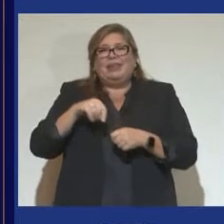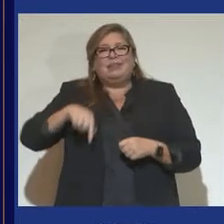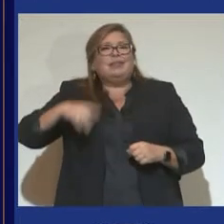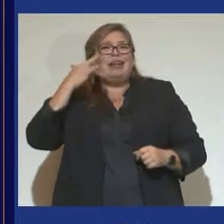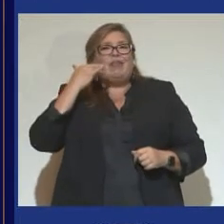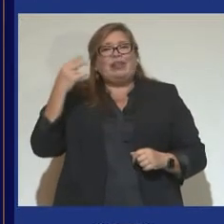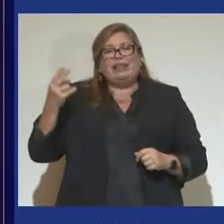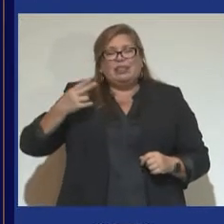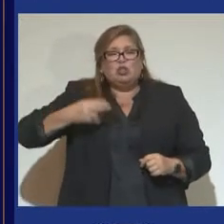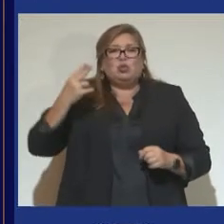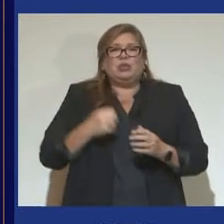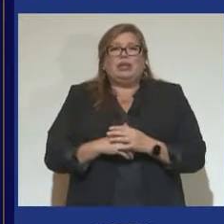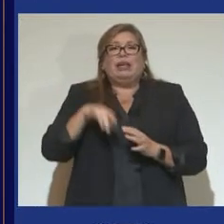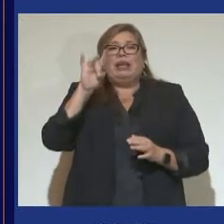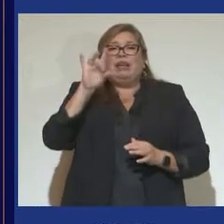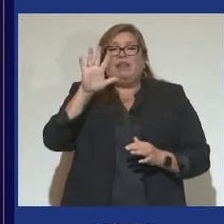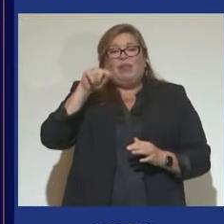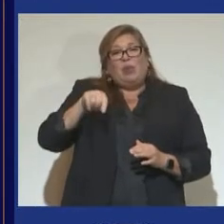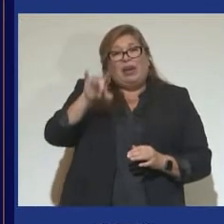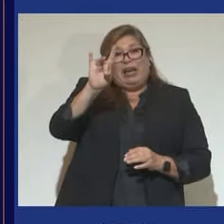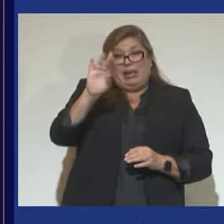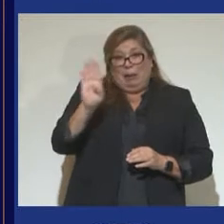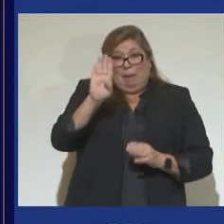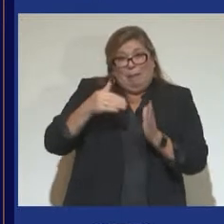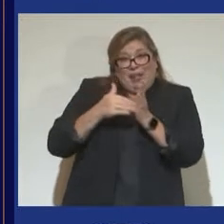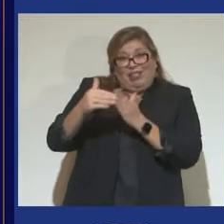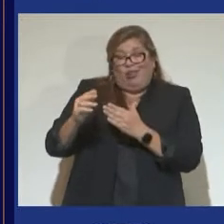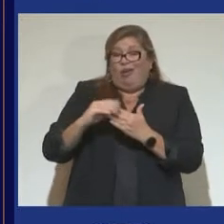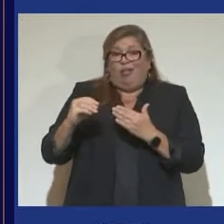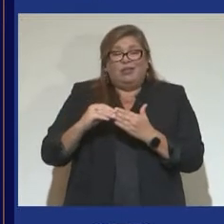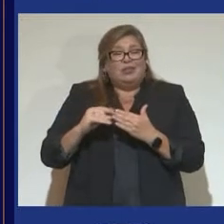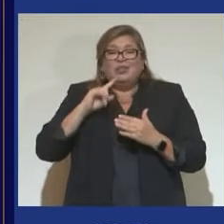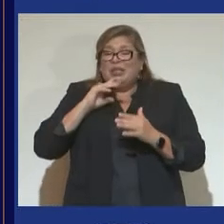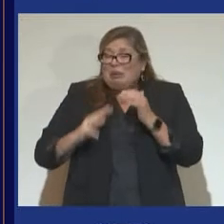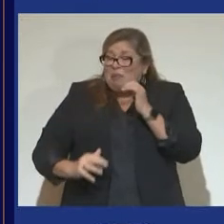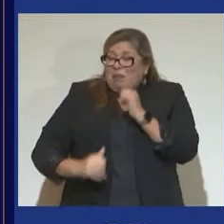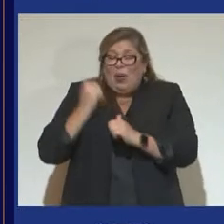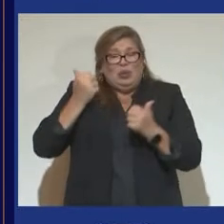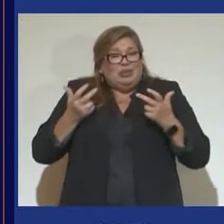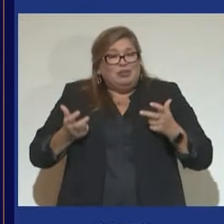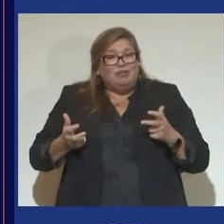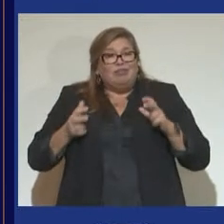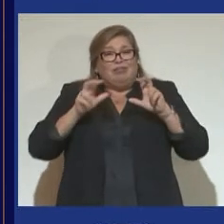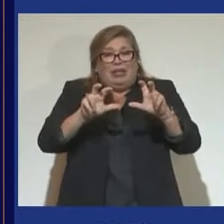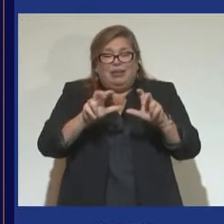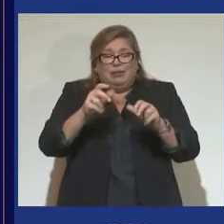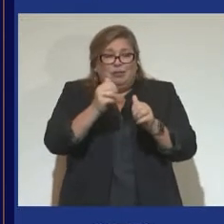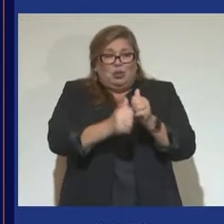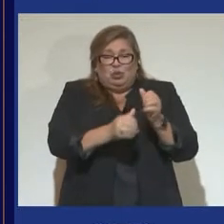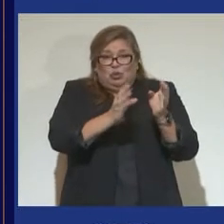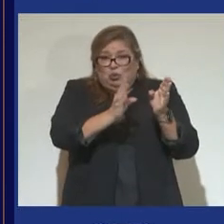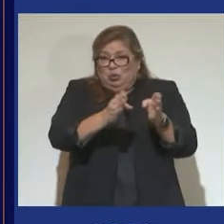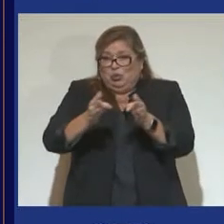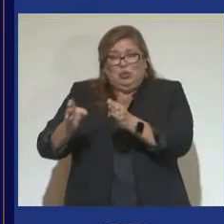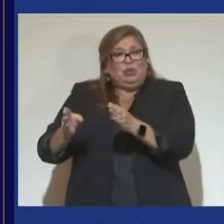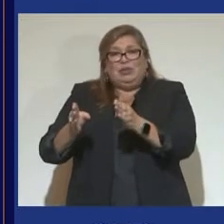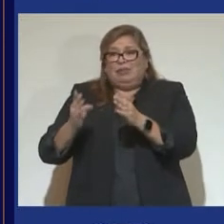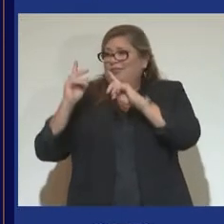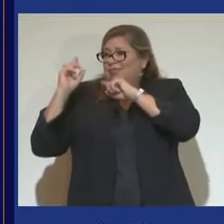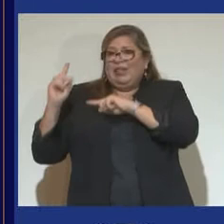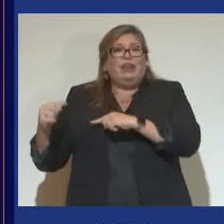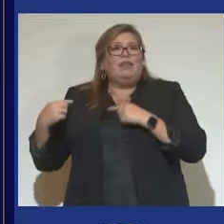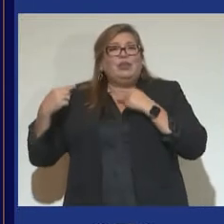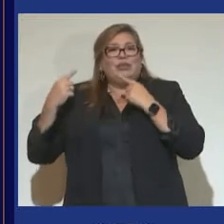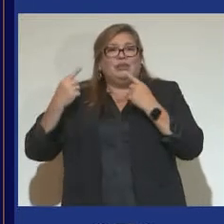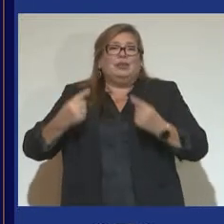california 85.8 mil millones de dólares la inversión más alta estudiante que el